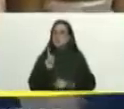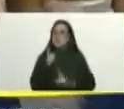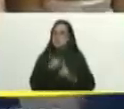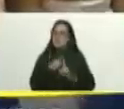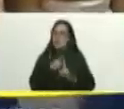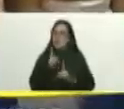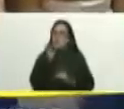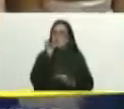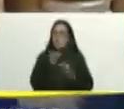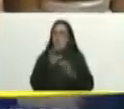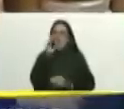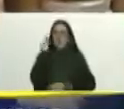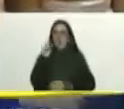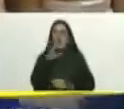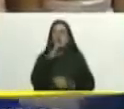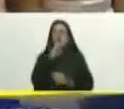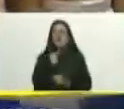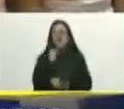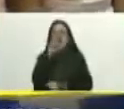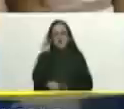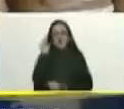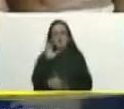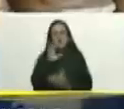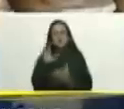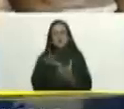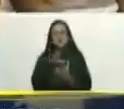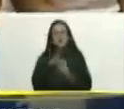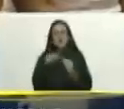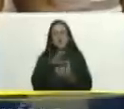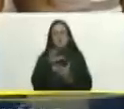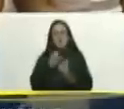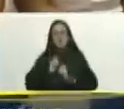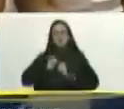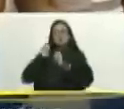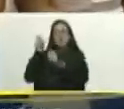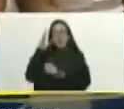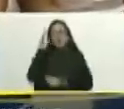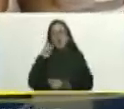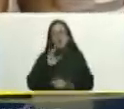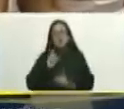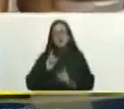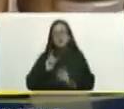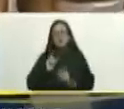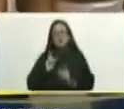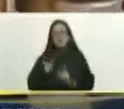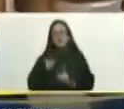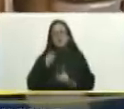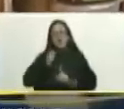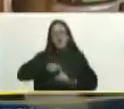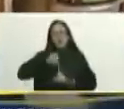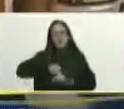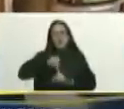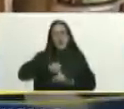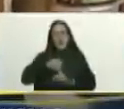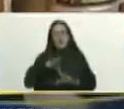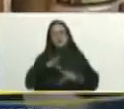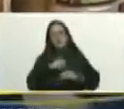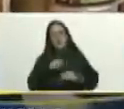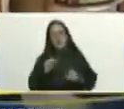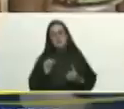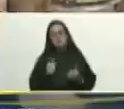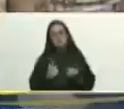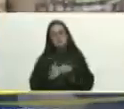Dios y confiar en Él, poner todos nuestros problemas en Él y simplemente luchar y seguir adelante y aceptar la mano amiga